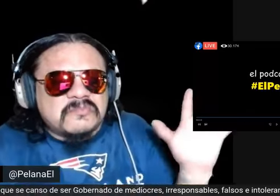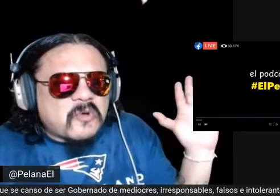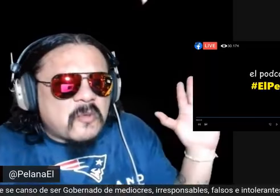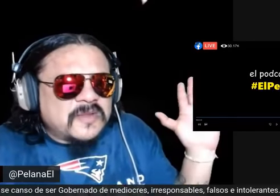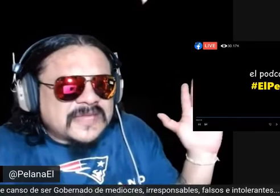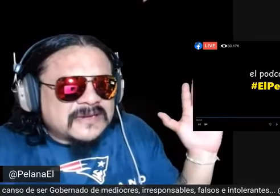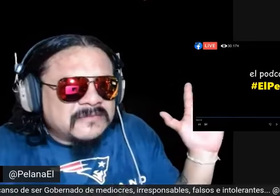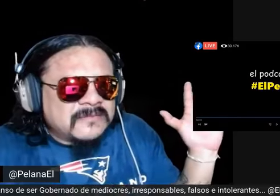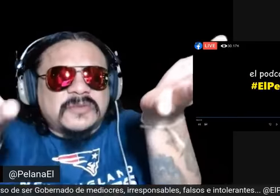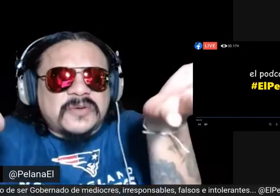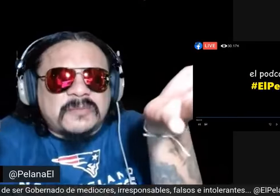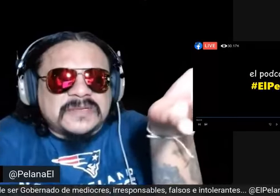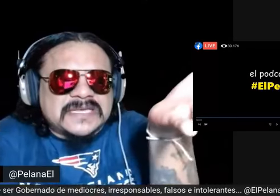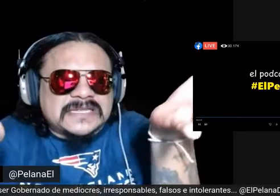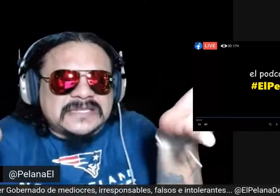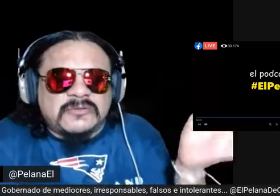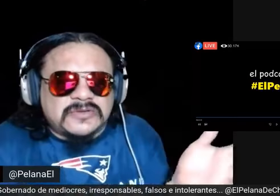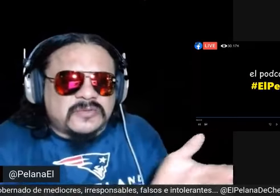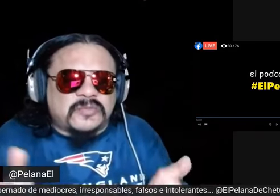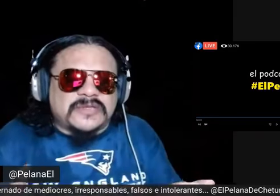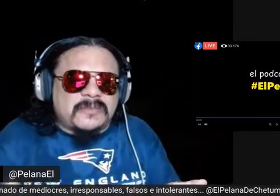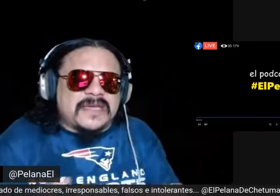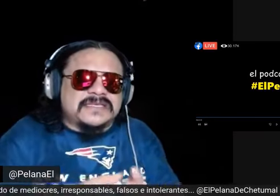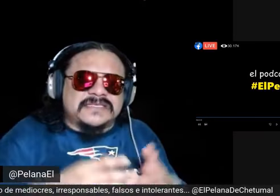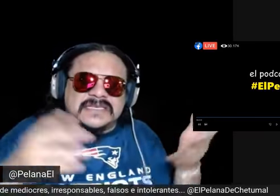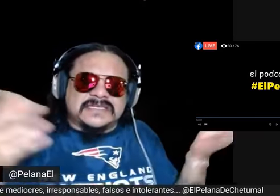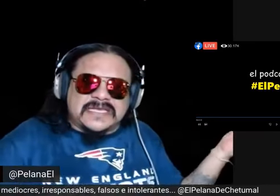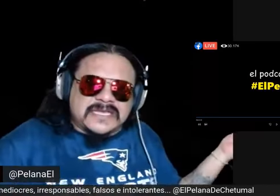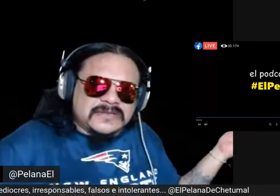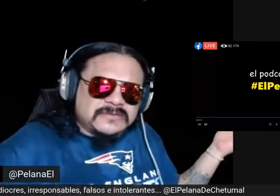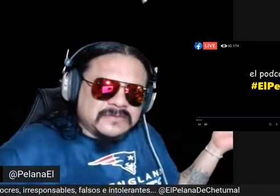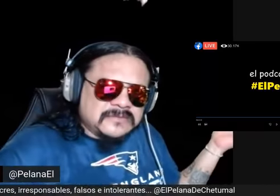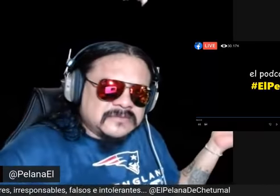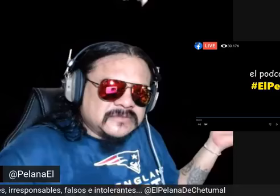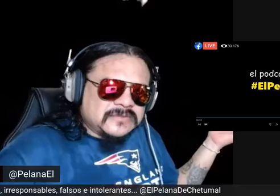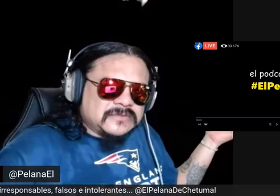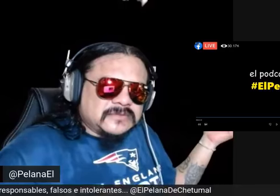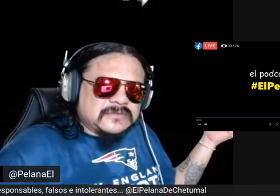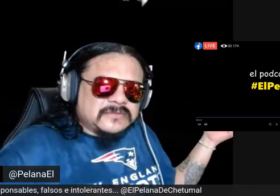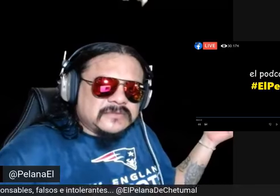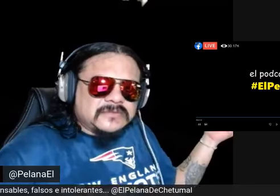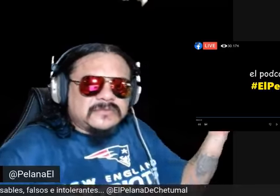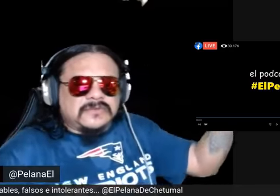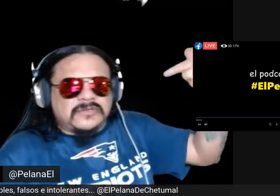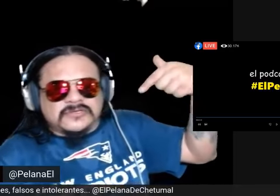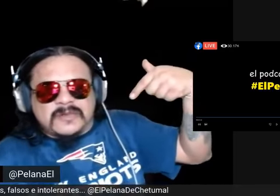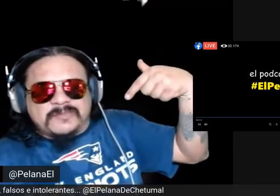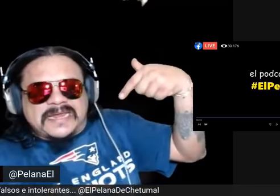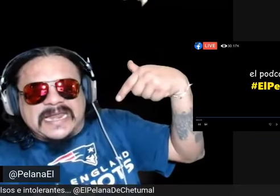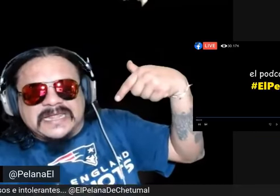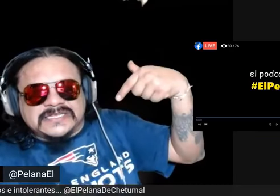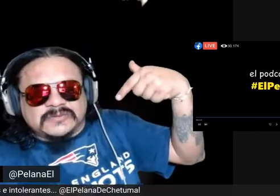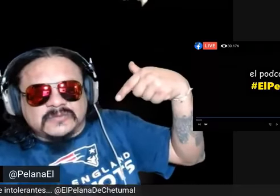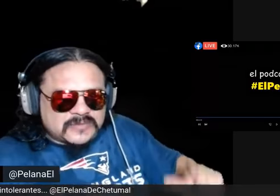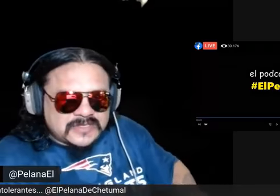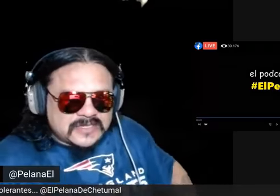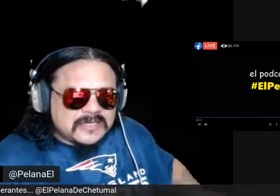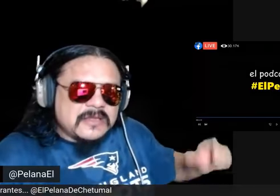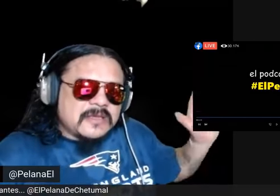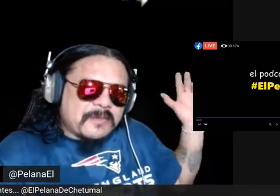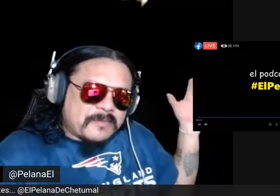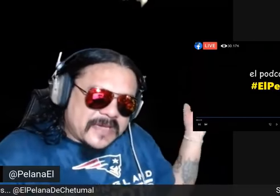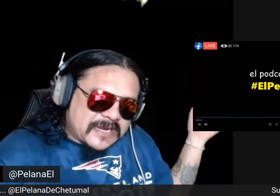comentar? ¿Qué no te puede pasar a ti, hijo de tu puta madre, si sigues callado? Yo soy el Pelaná de Chetumal, no se les